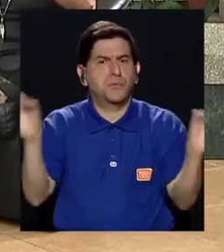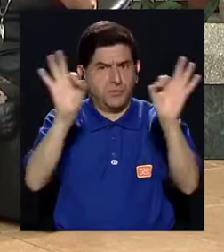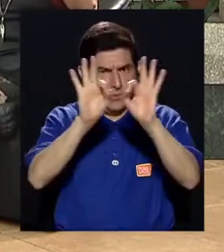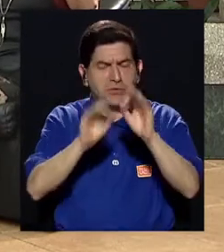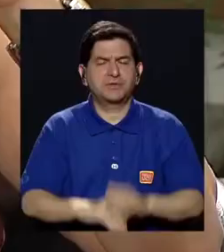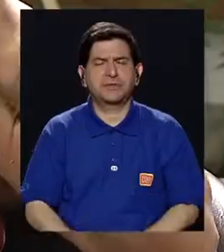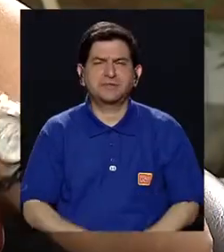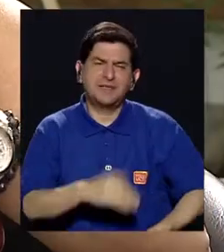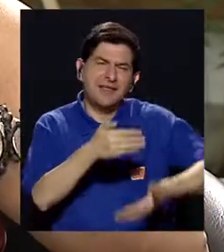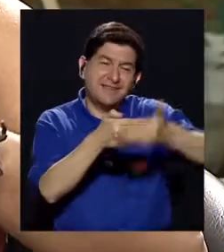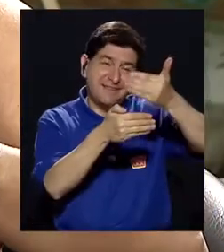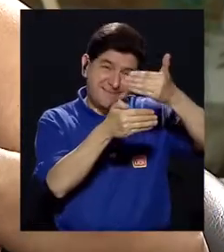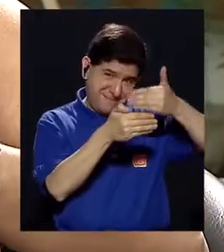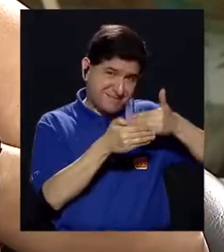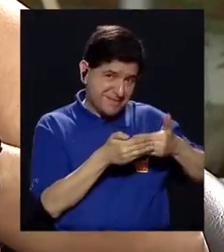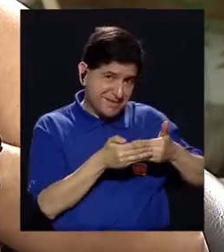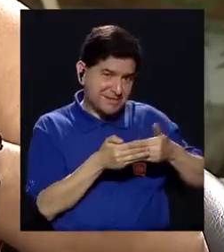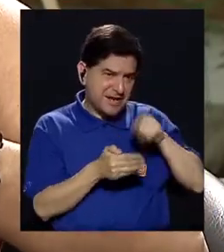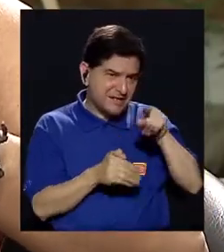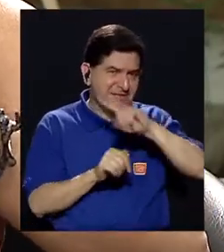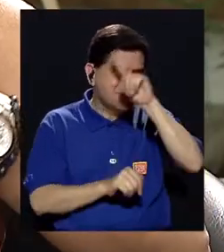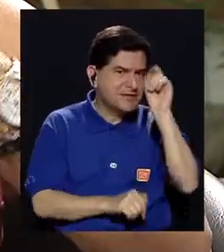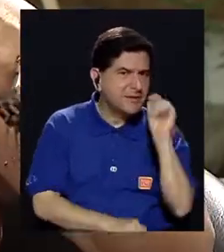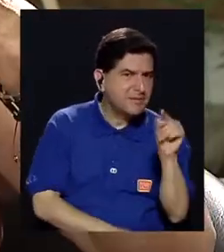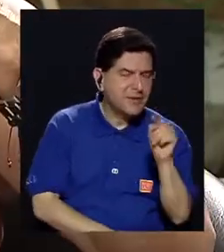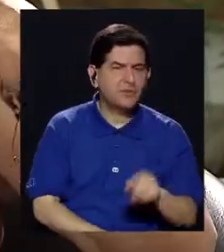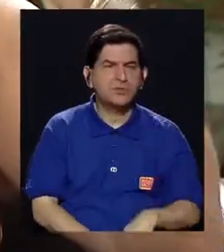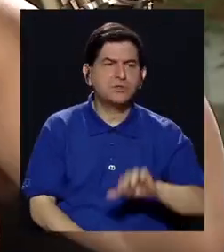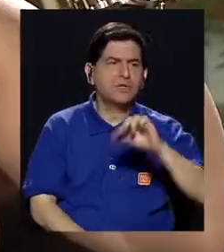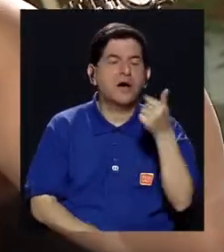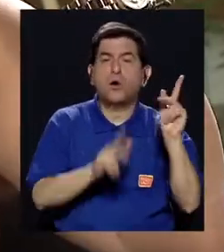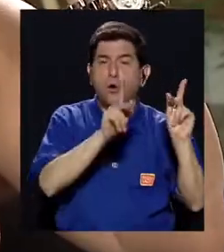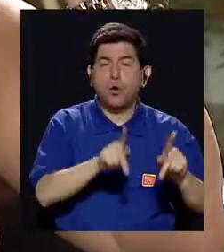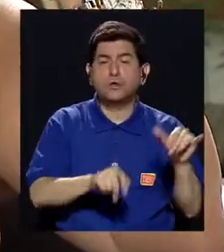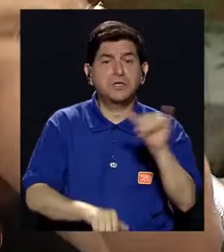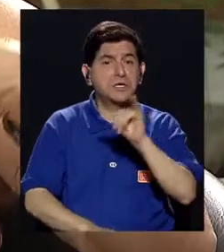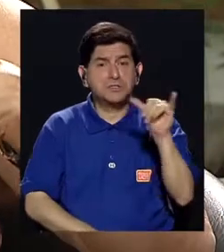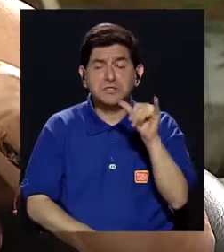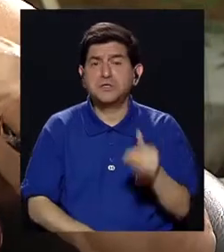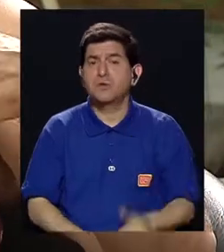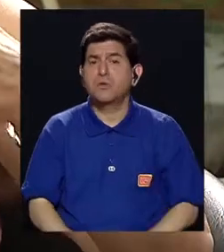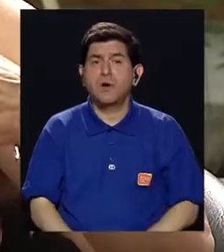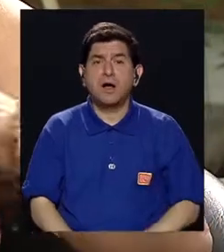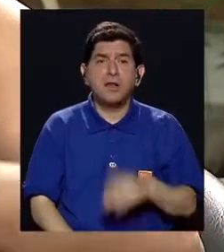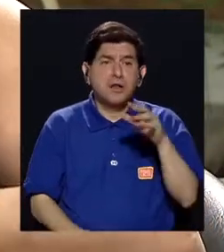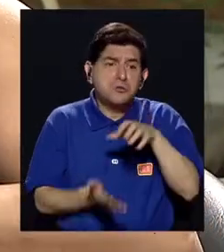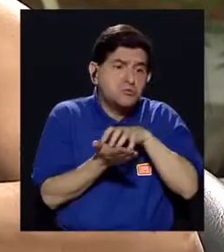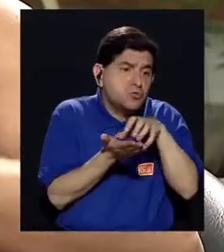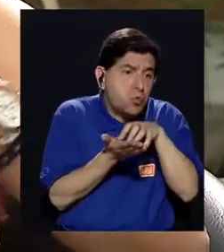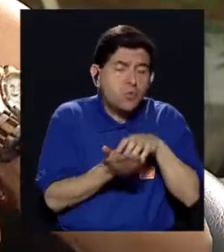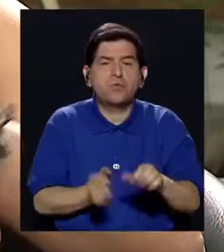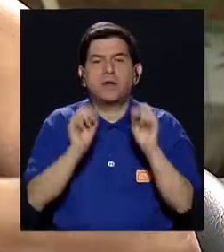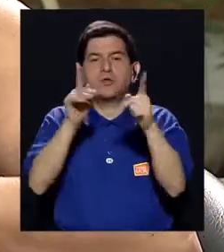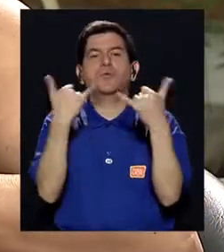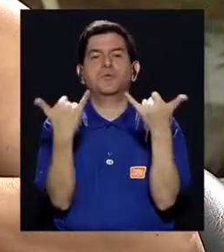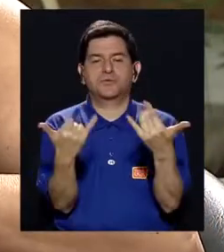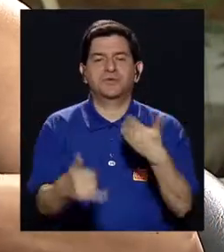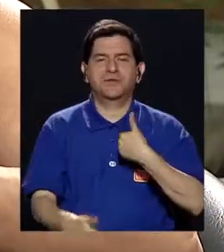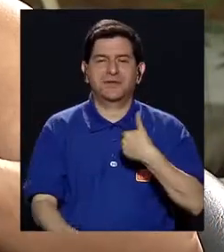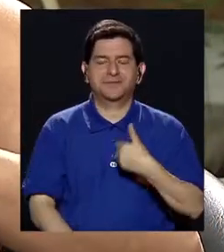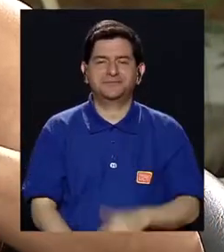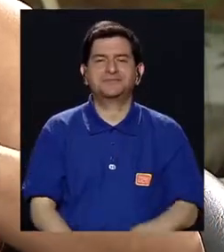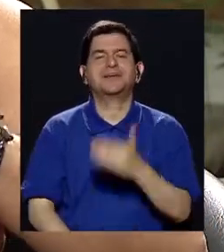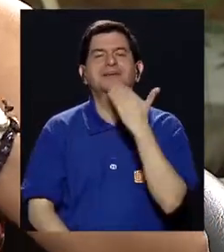tan importantes, porque detrás de ellas también hay muchas otras personas que pueden tener esa misma duda y nos dan esta